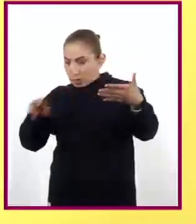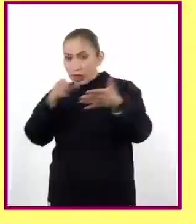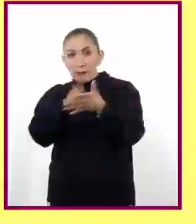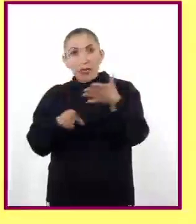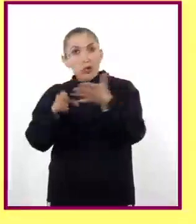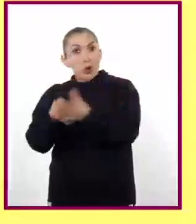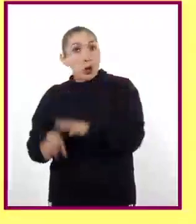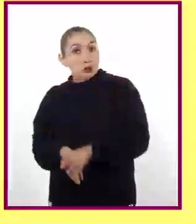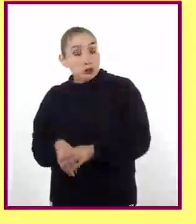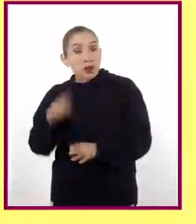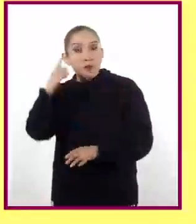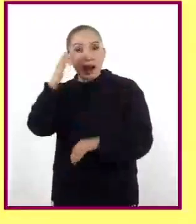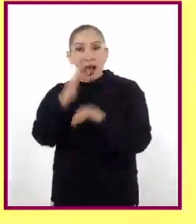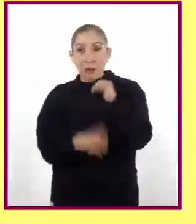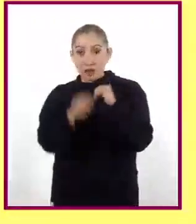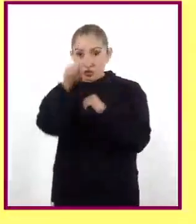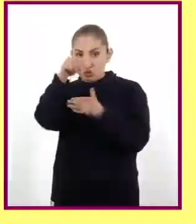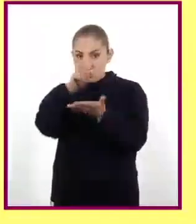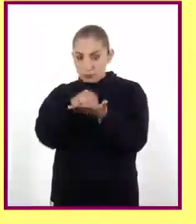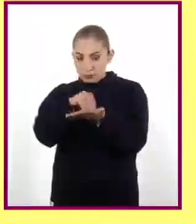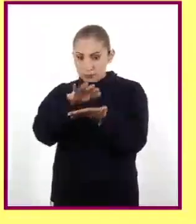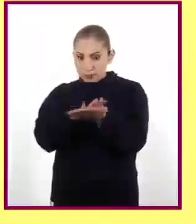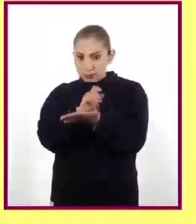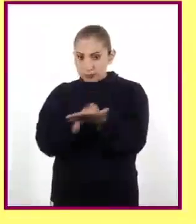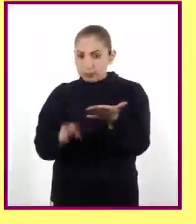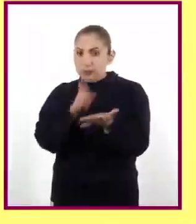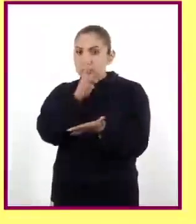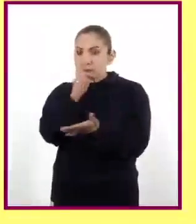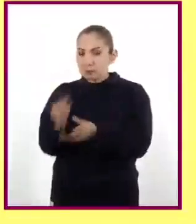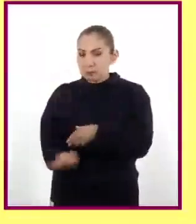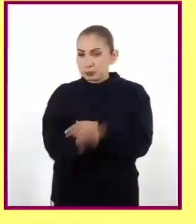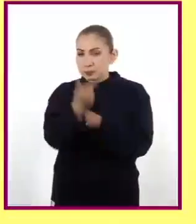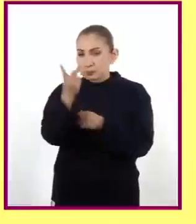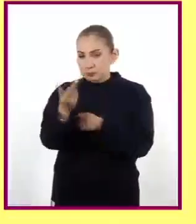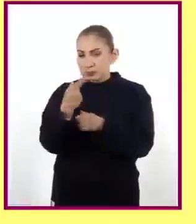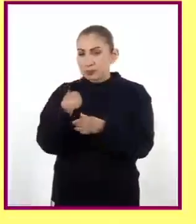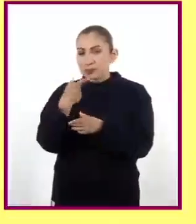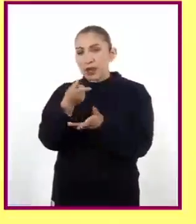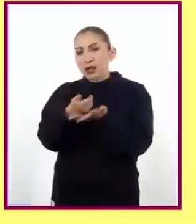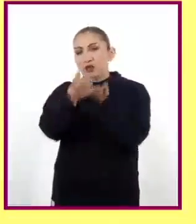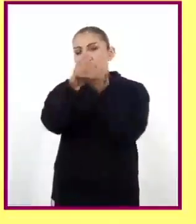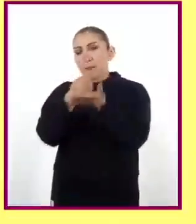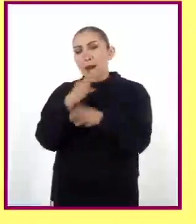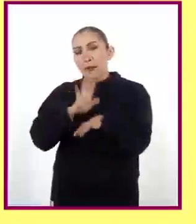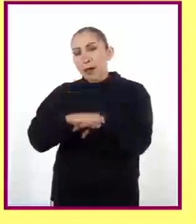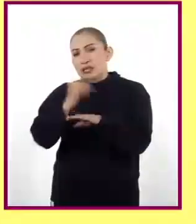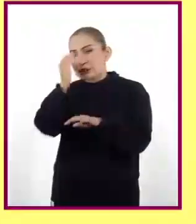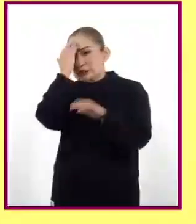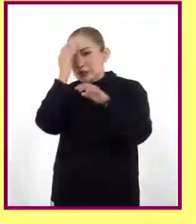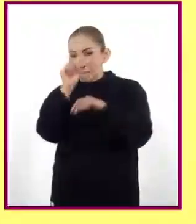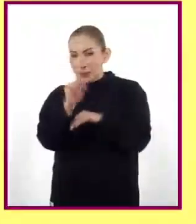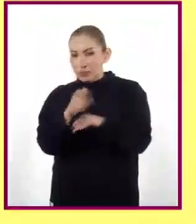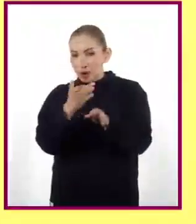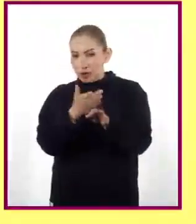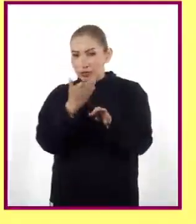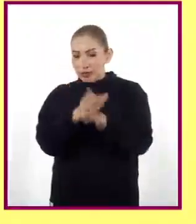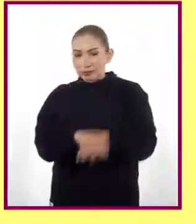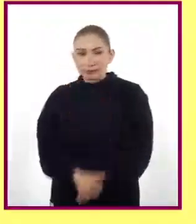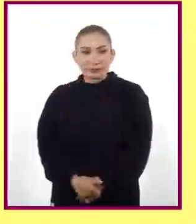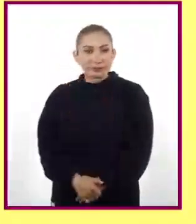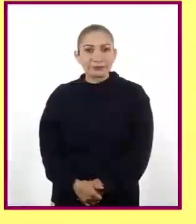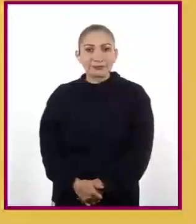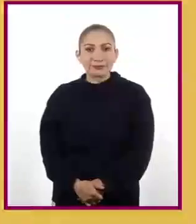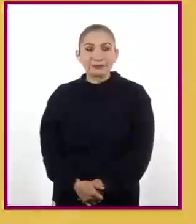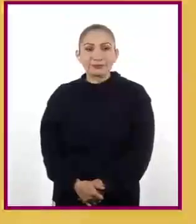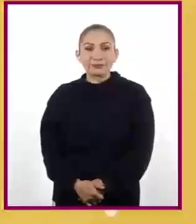capítulos. Para concluir, tomen nota y respondan las siguientes preguntas que les permitirán reforzar los conocimientos que acabamos de